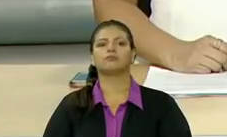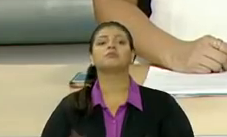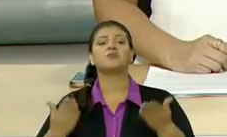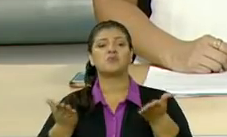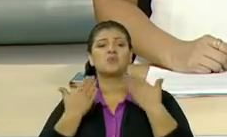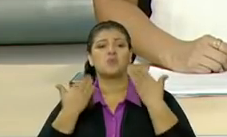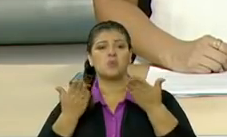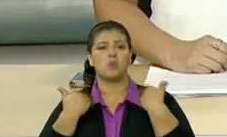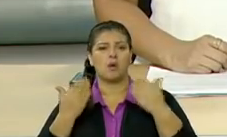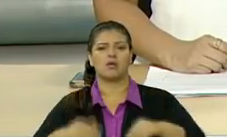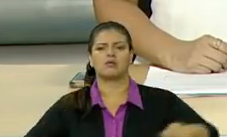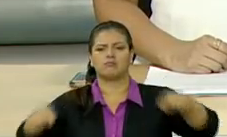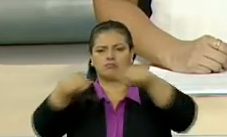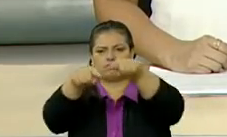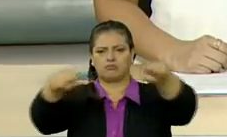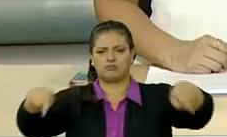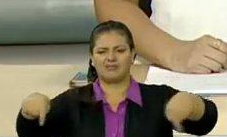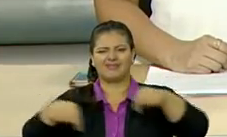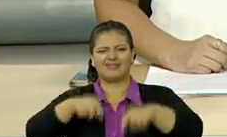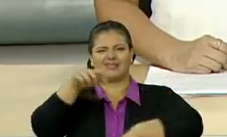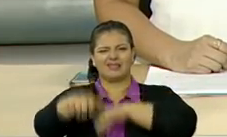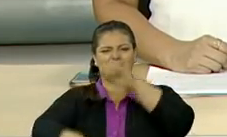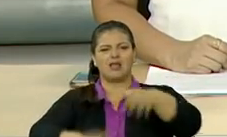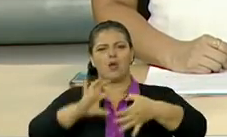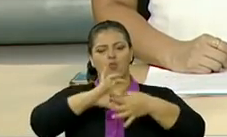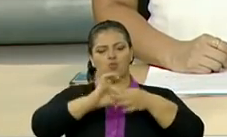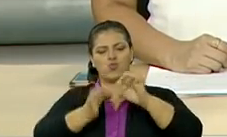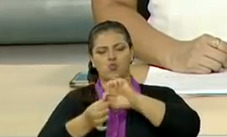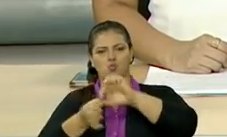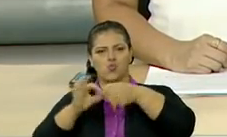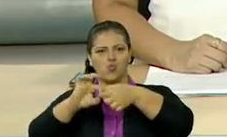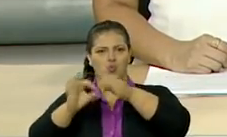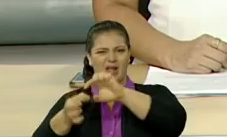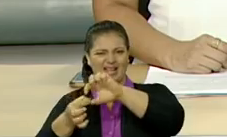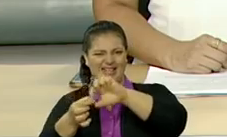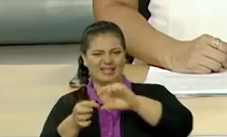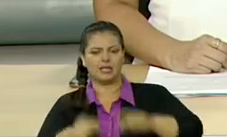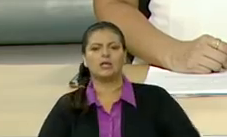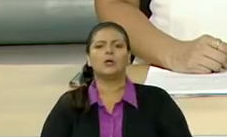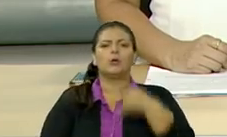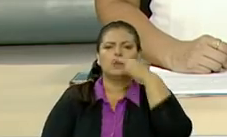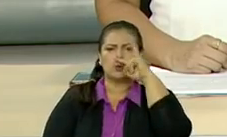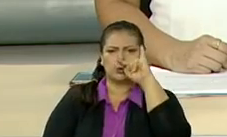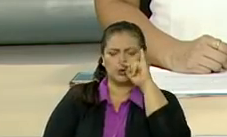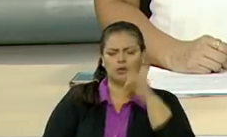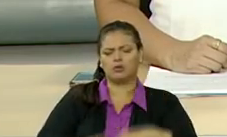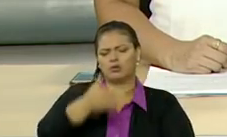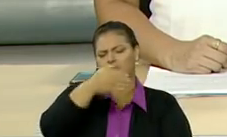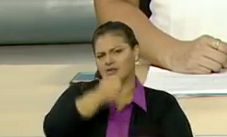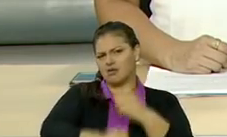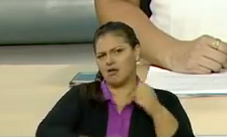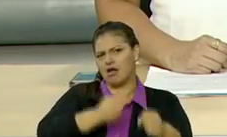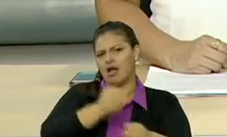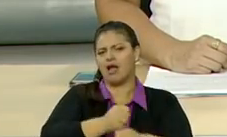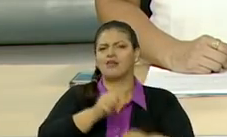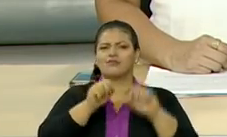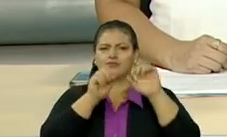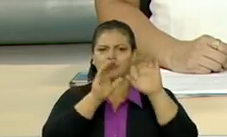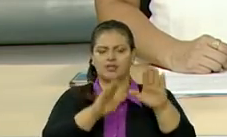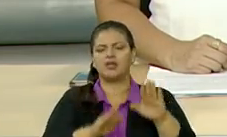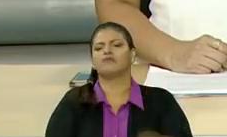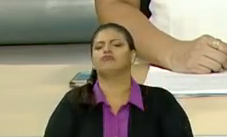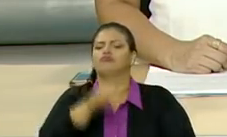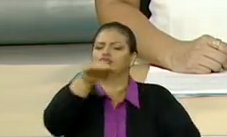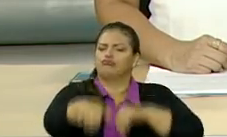Sentencian a 3 años de prisión al nadador máster acusado de abusar sexualmente de un menor de 10 años de edad en la piscina olímpica en el centro